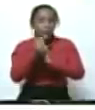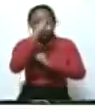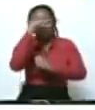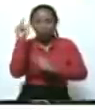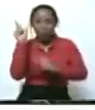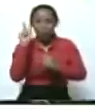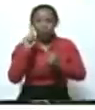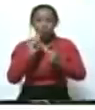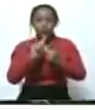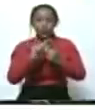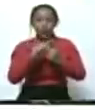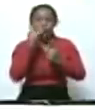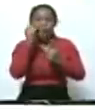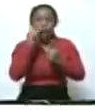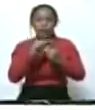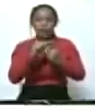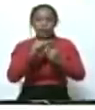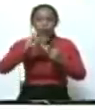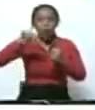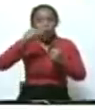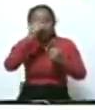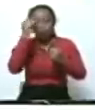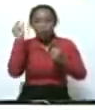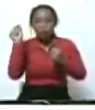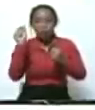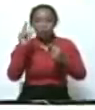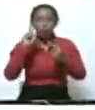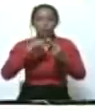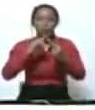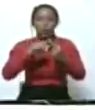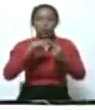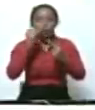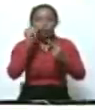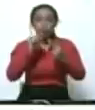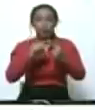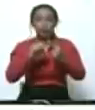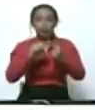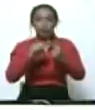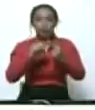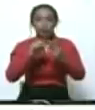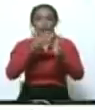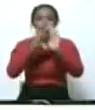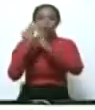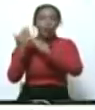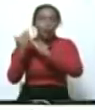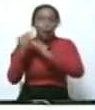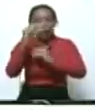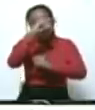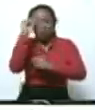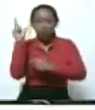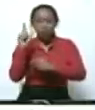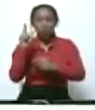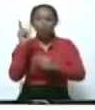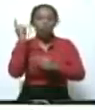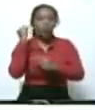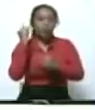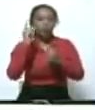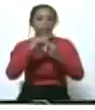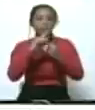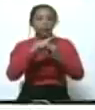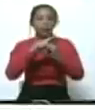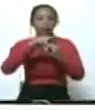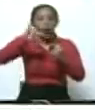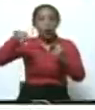PSUV Arnaldo Sánchez, por la JPSUV Jesús González, por las comunas, PSUV Noris Herrera, por la